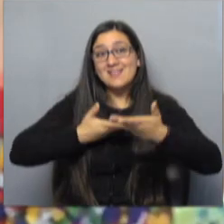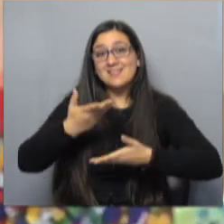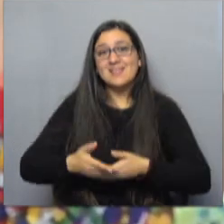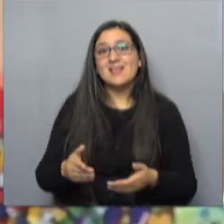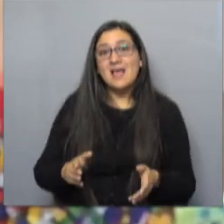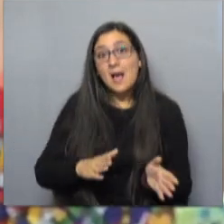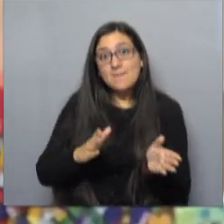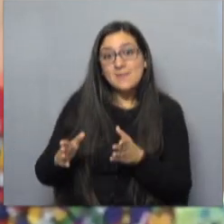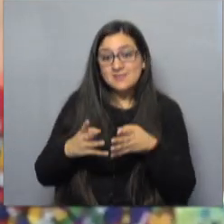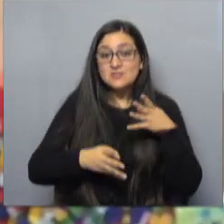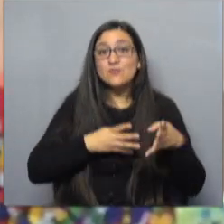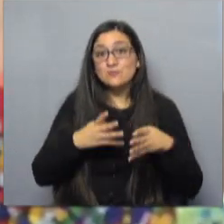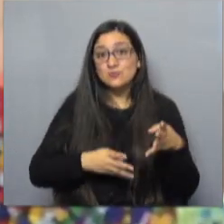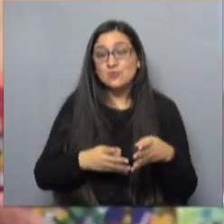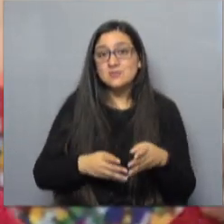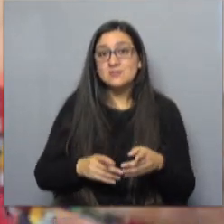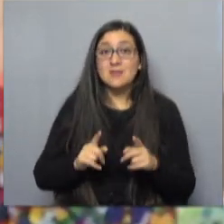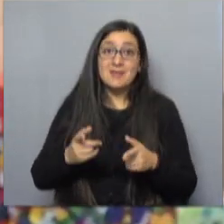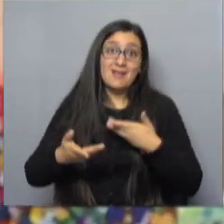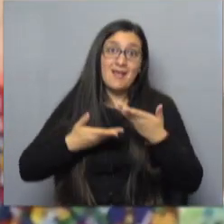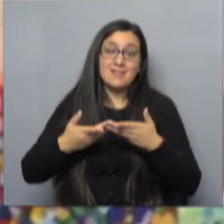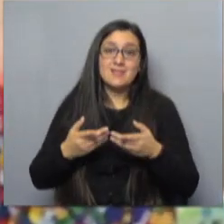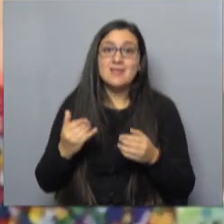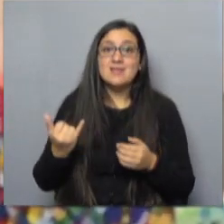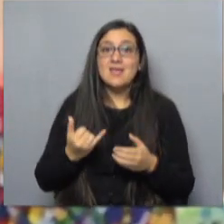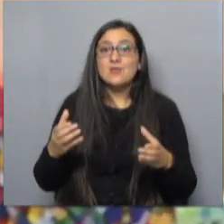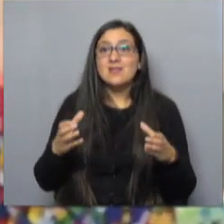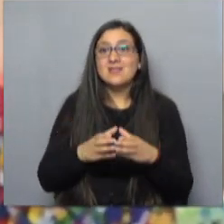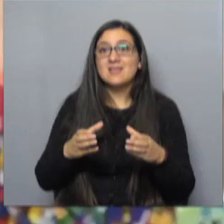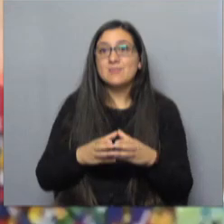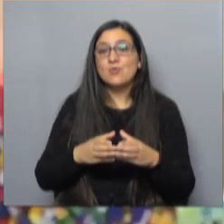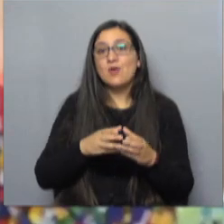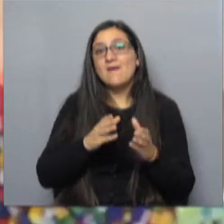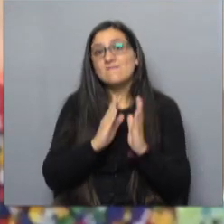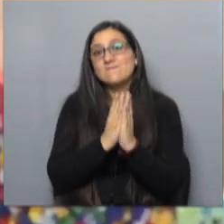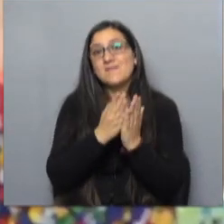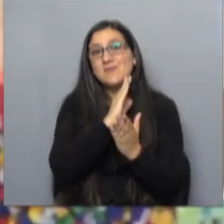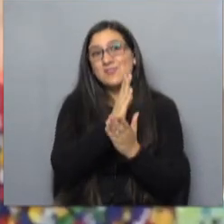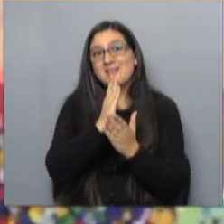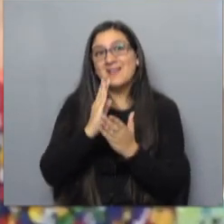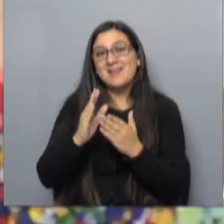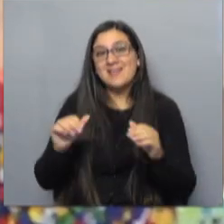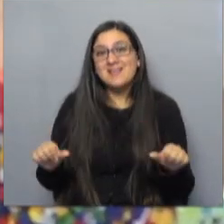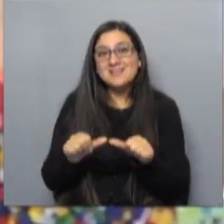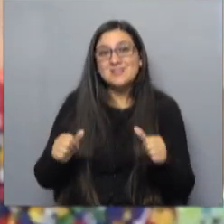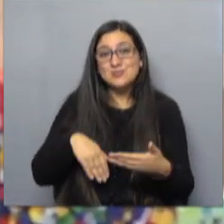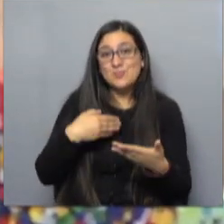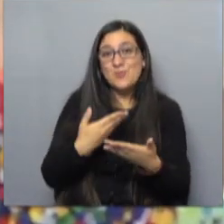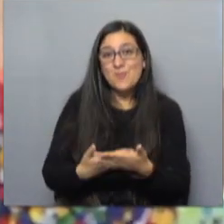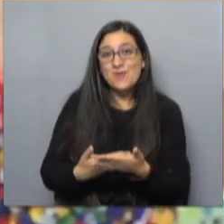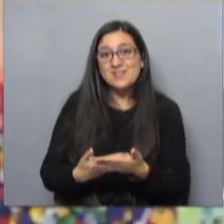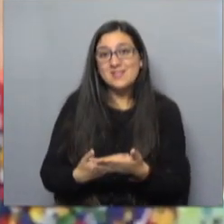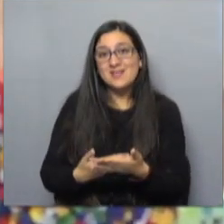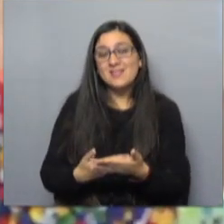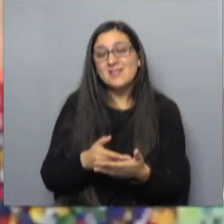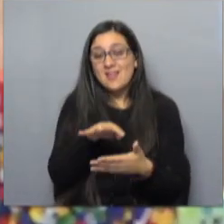sus funciones acá en la policlínica, y generamos un equipo con la bibliotecaria que viene a traer su propuesta